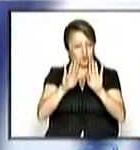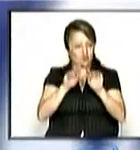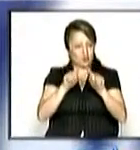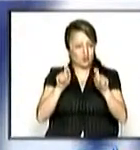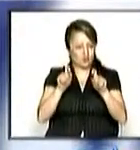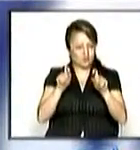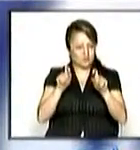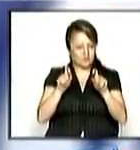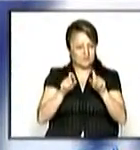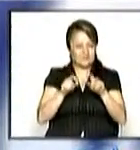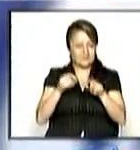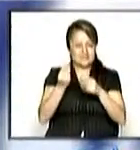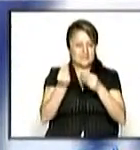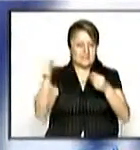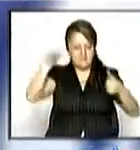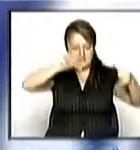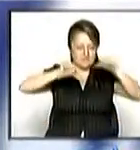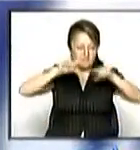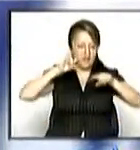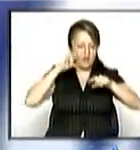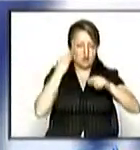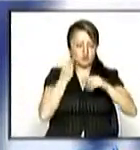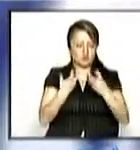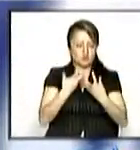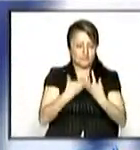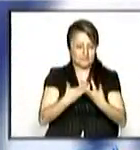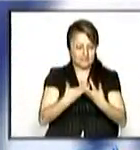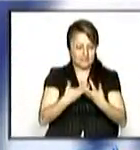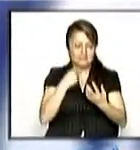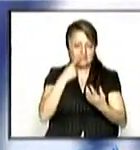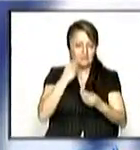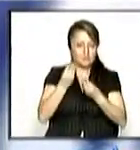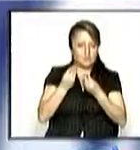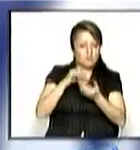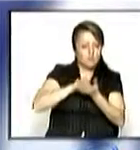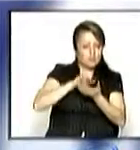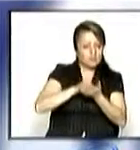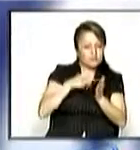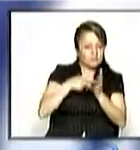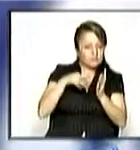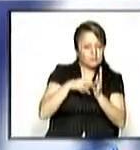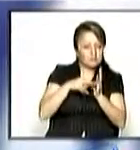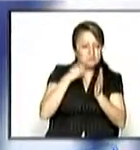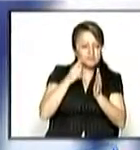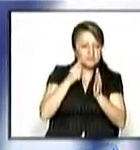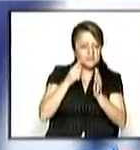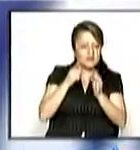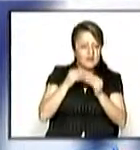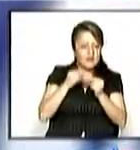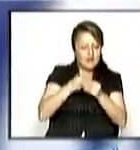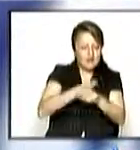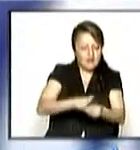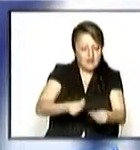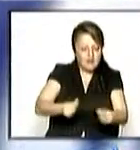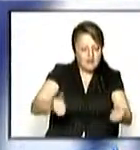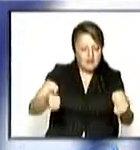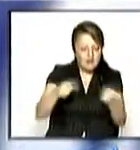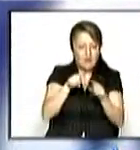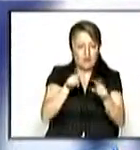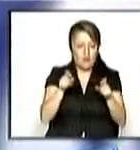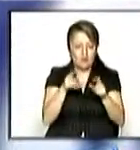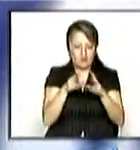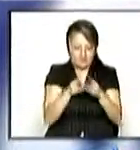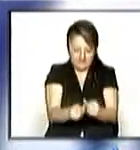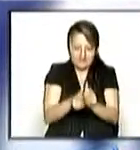química, ese metilo, que es como el monómero, que es el líquido que forma la masa para